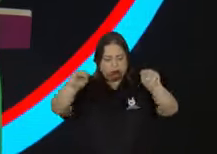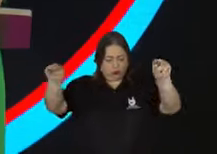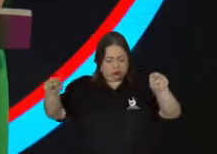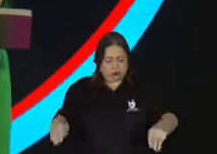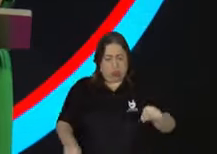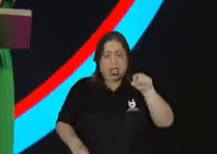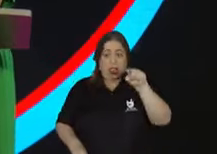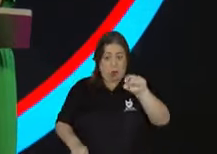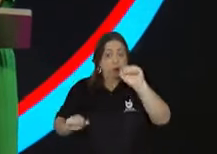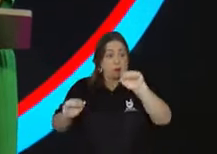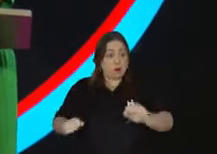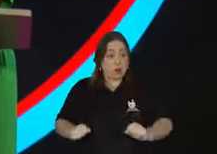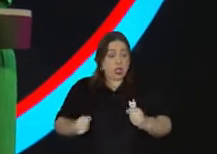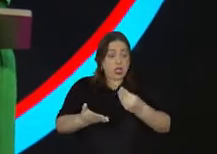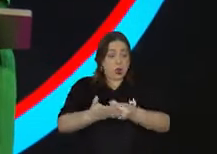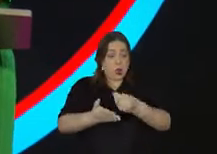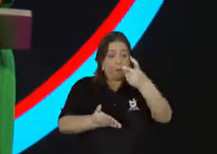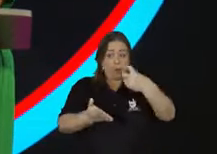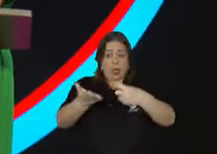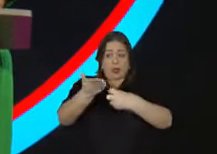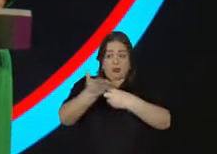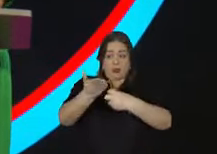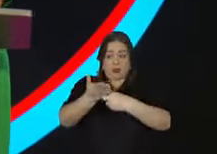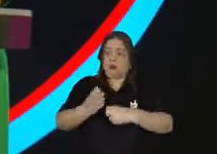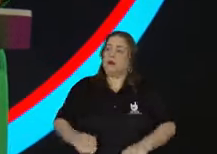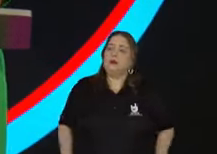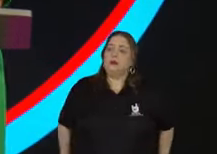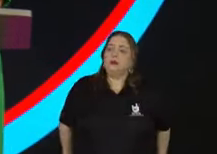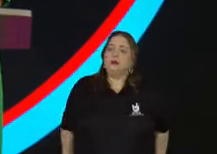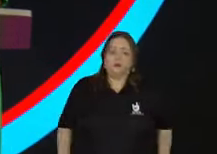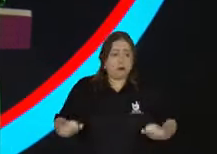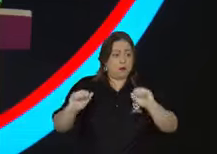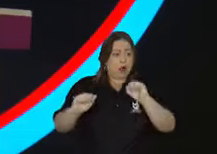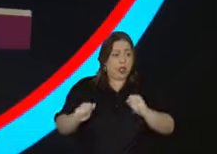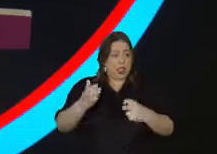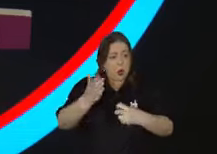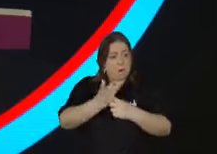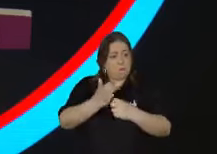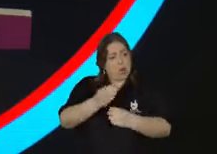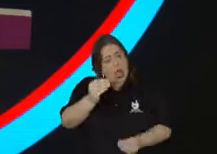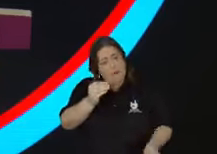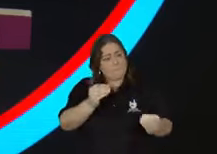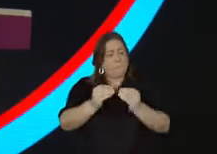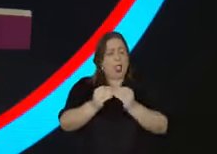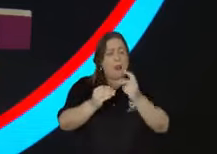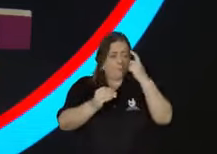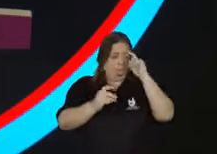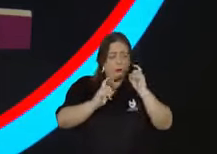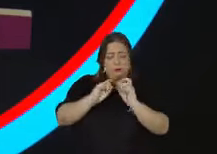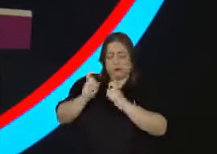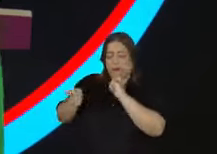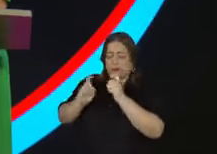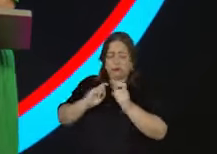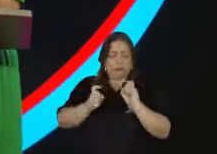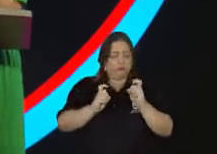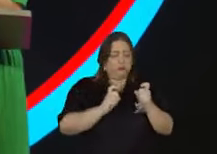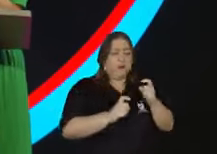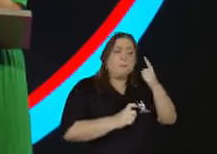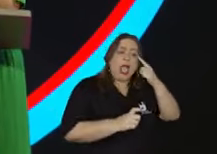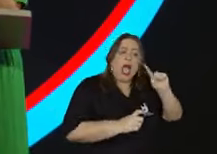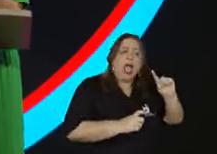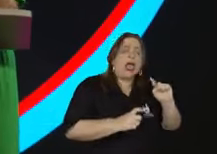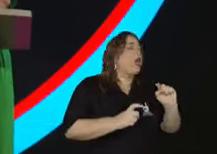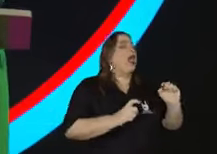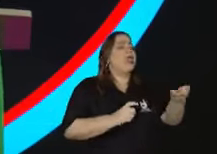Puede adquirir su entrada, así que, y llévese más de una para que invite a su mejor amiga que no le sirve al Señor y la traiga para acá para que tenga un